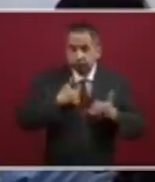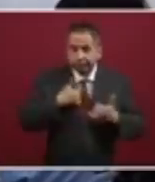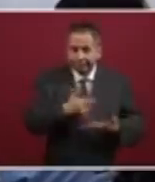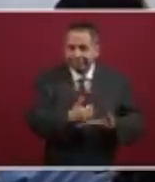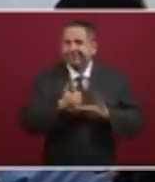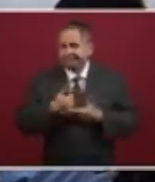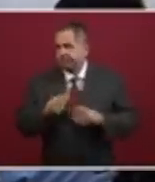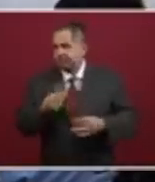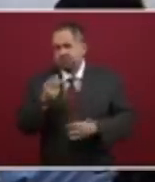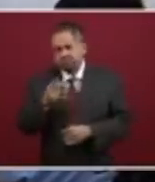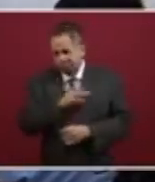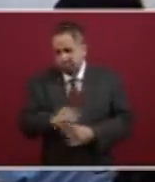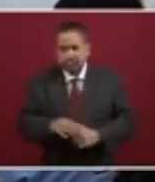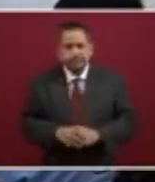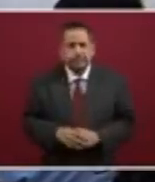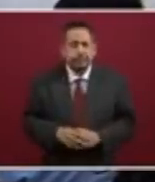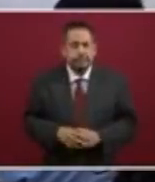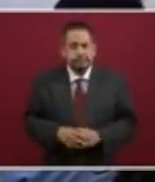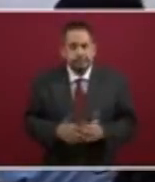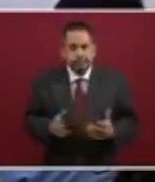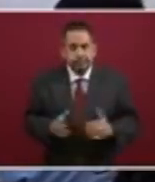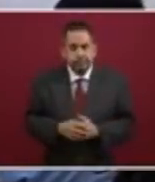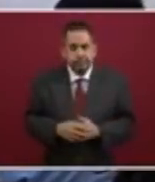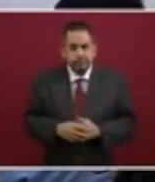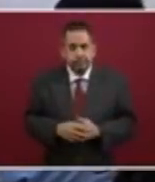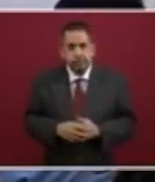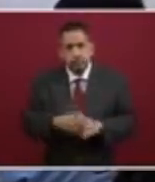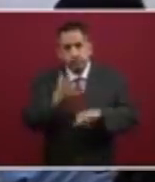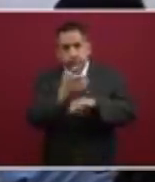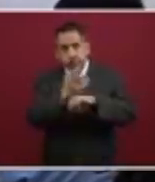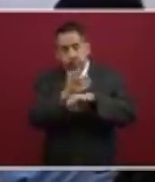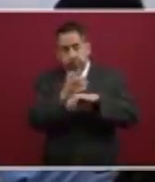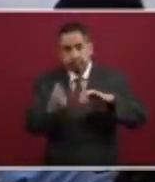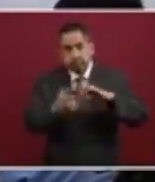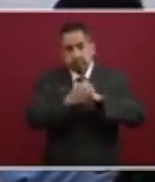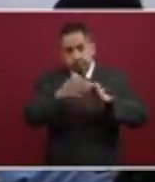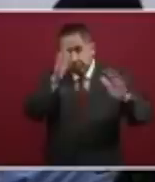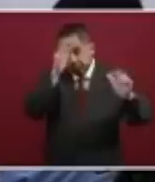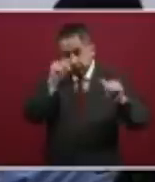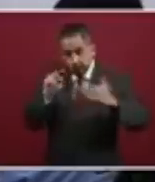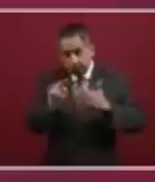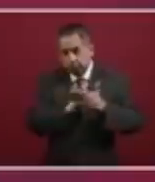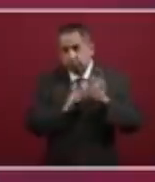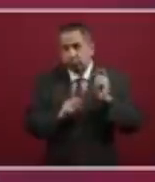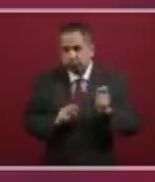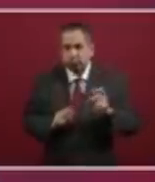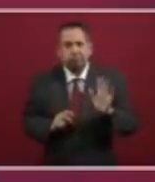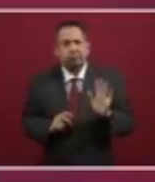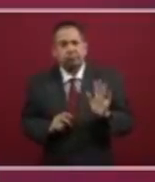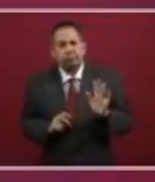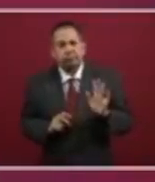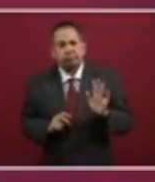Lo de el acuerdo con Estados Unidos, que no queremos